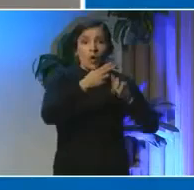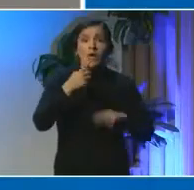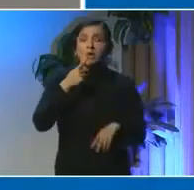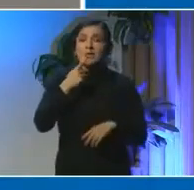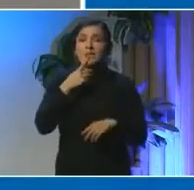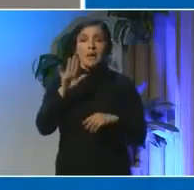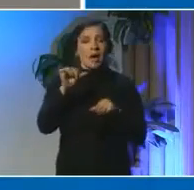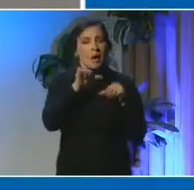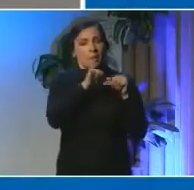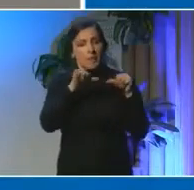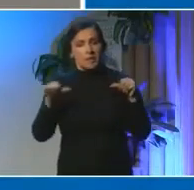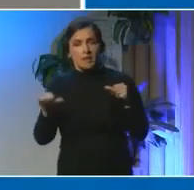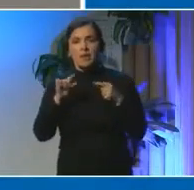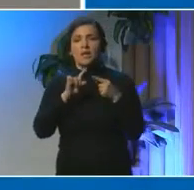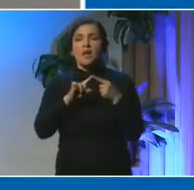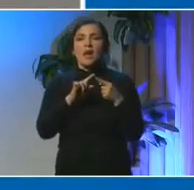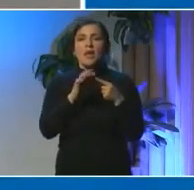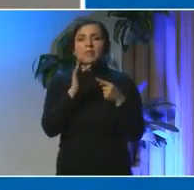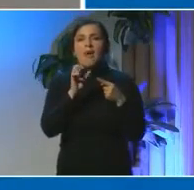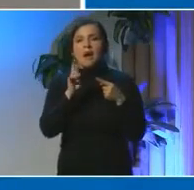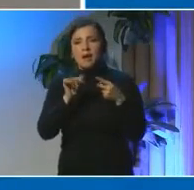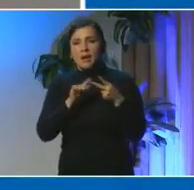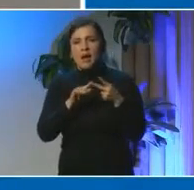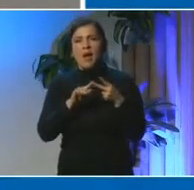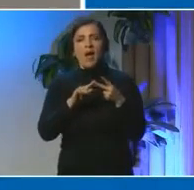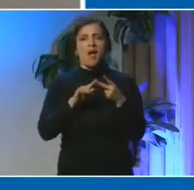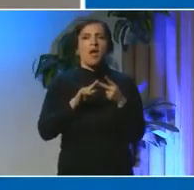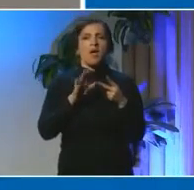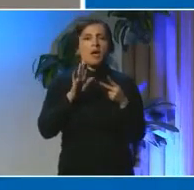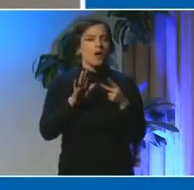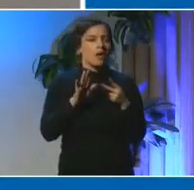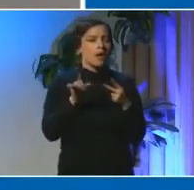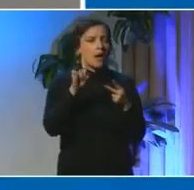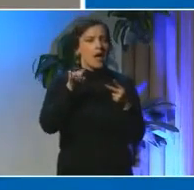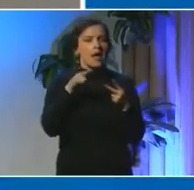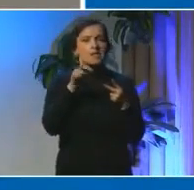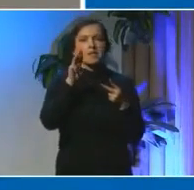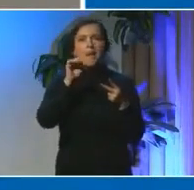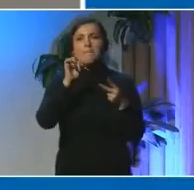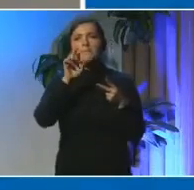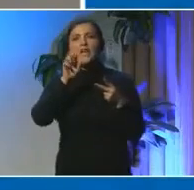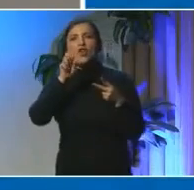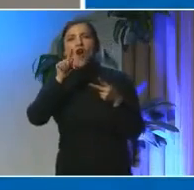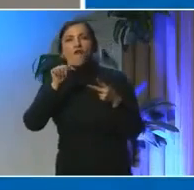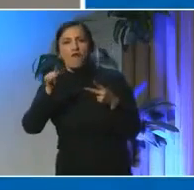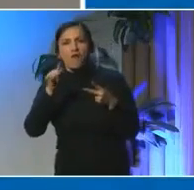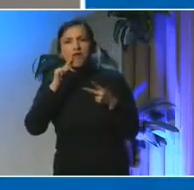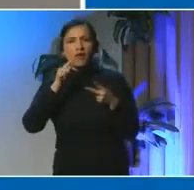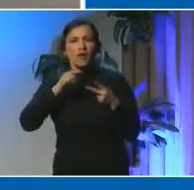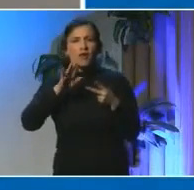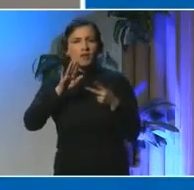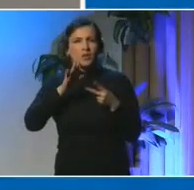Walker tanera y smirnof Y entonces traemos licor al país ponemos botellas en el mercado y en ese sentido creo que también la